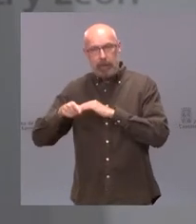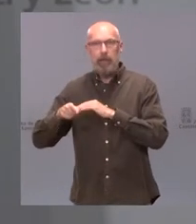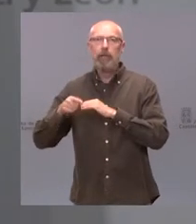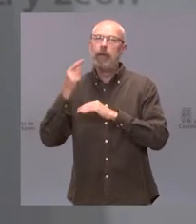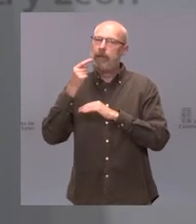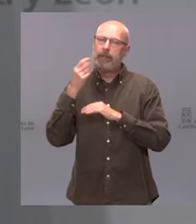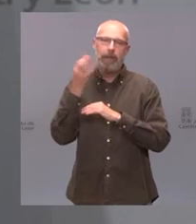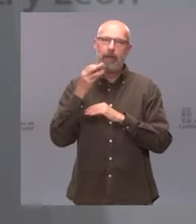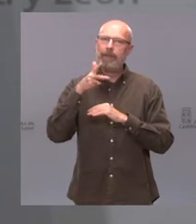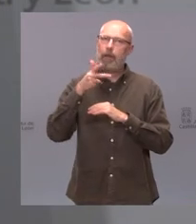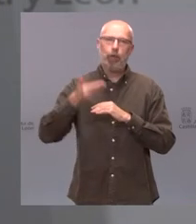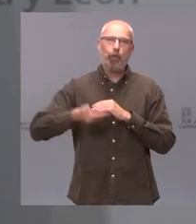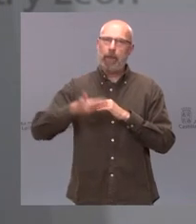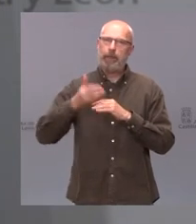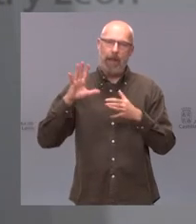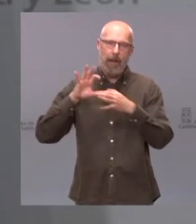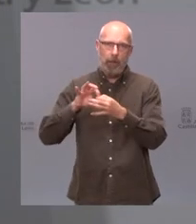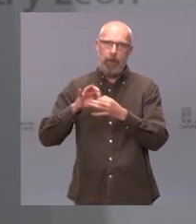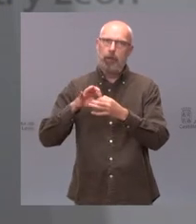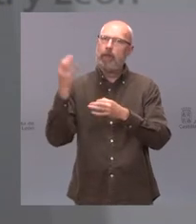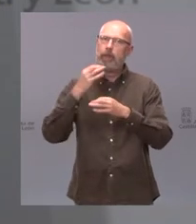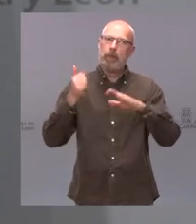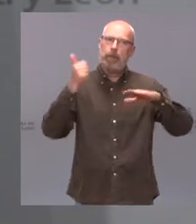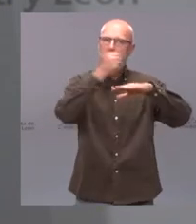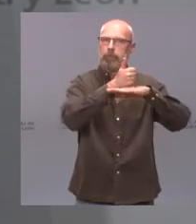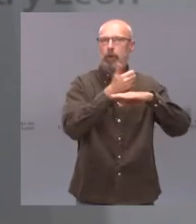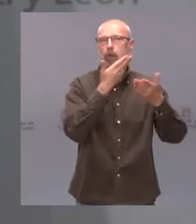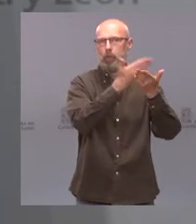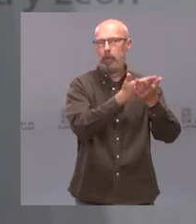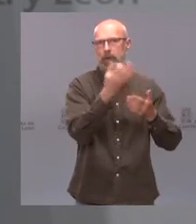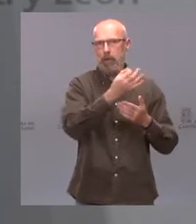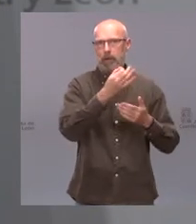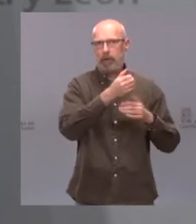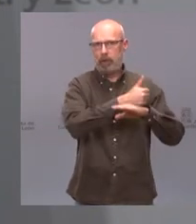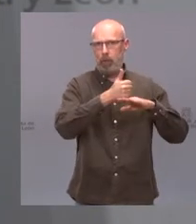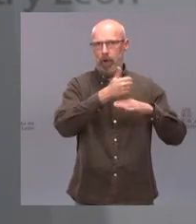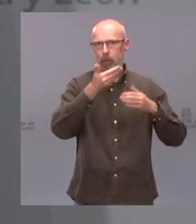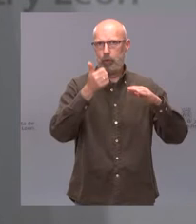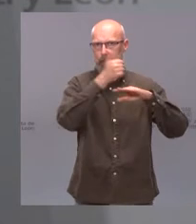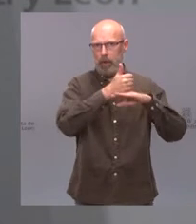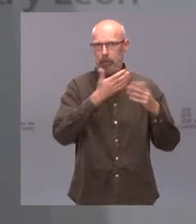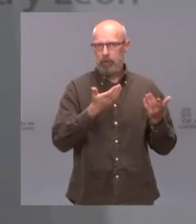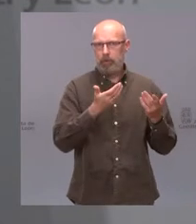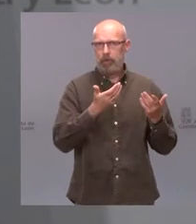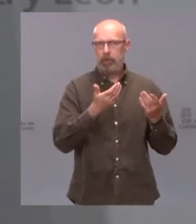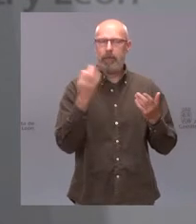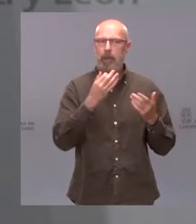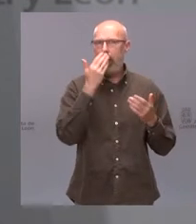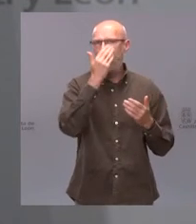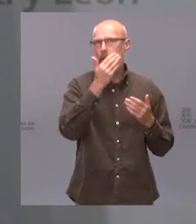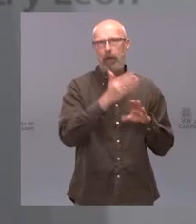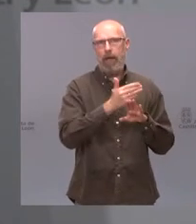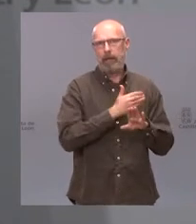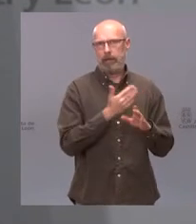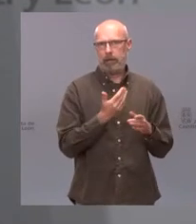ratificación previa. O sea, no la vamos a someter a ratificación, como hemos hecho otras veces, sino a autorización previa, porque no